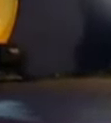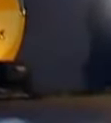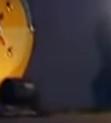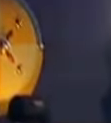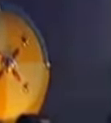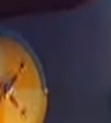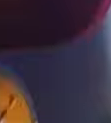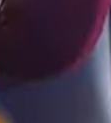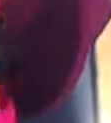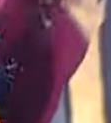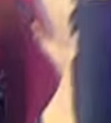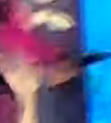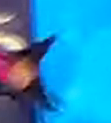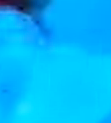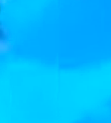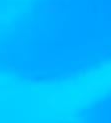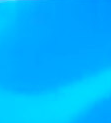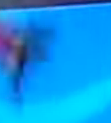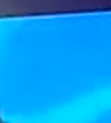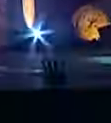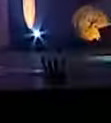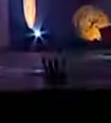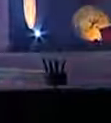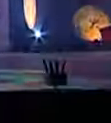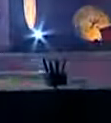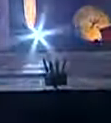I'm sexy and I